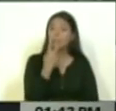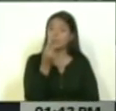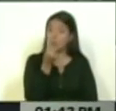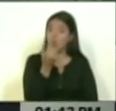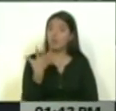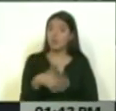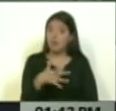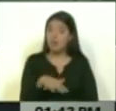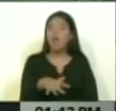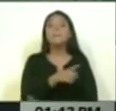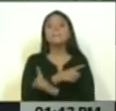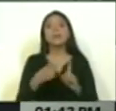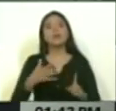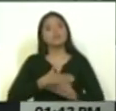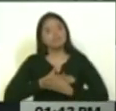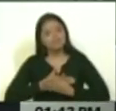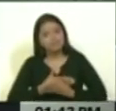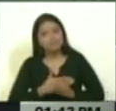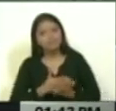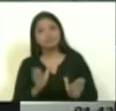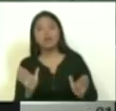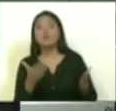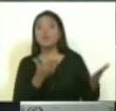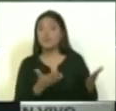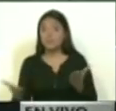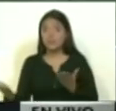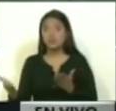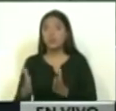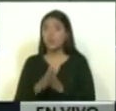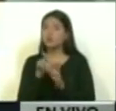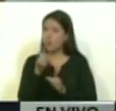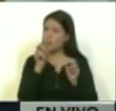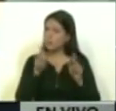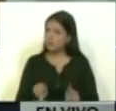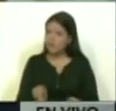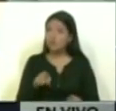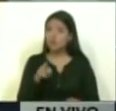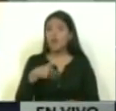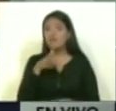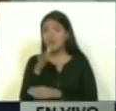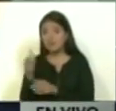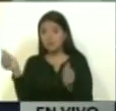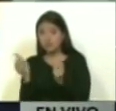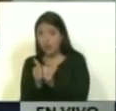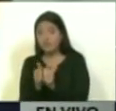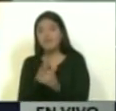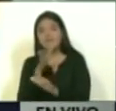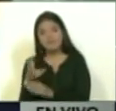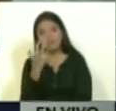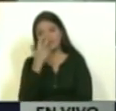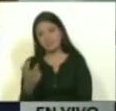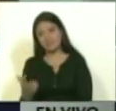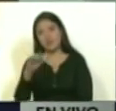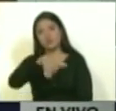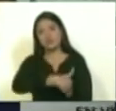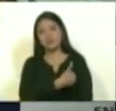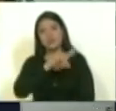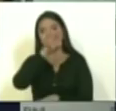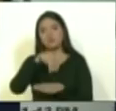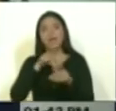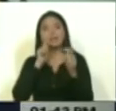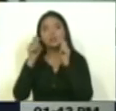donde nosotros abrimos las puertas. Y yo le invito, presidente, cuando tenga una oportunidad y usted vaya en Anzoátegui, visite la Universidad Nacional de